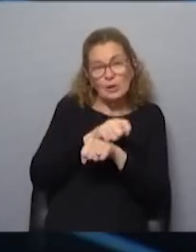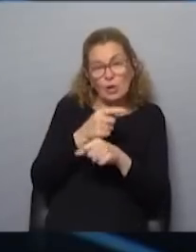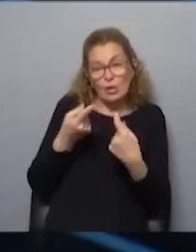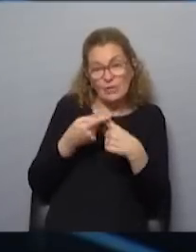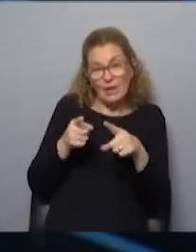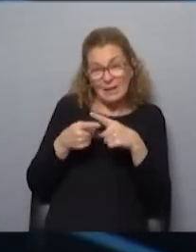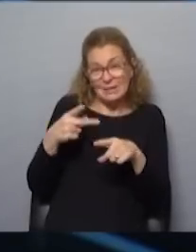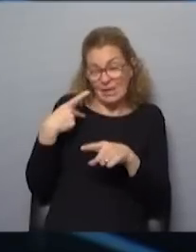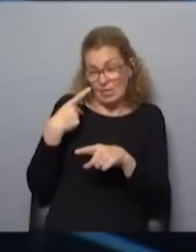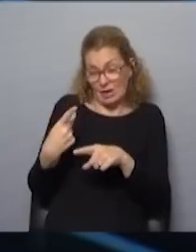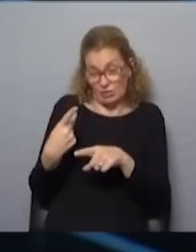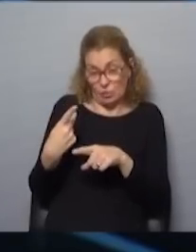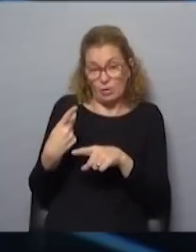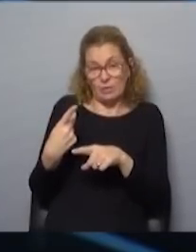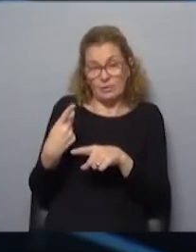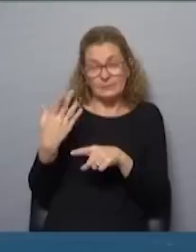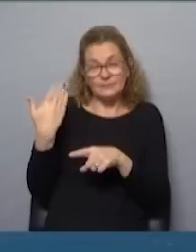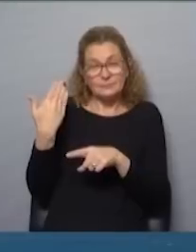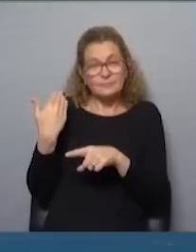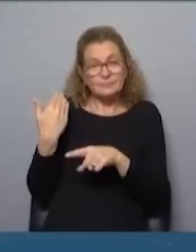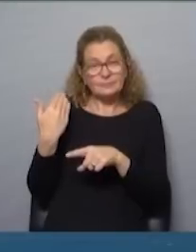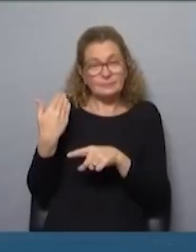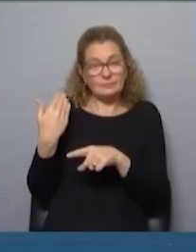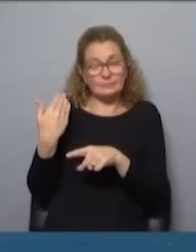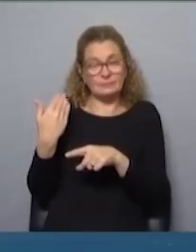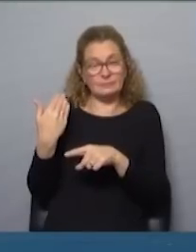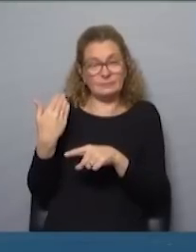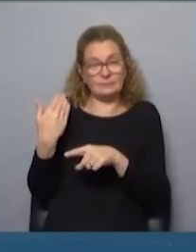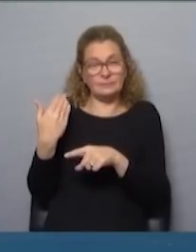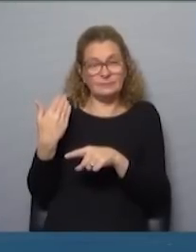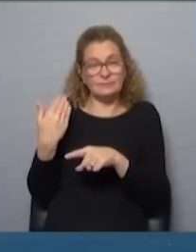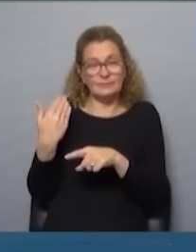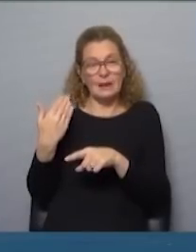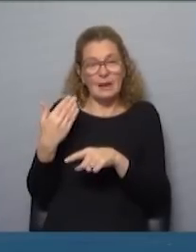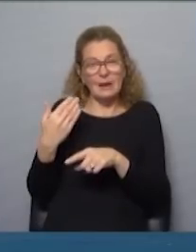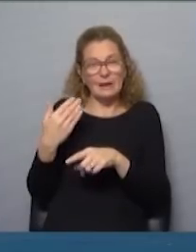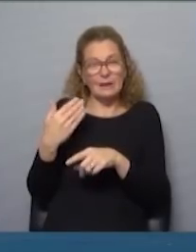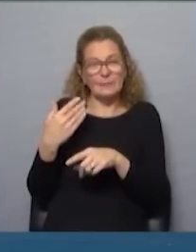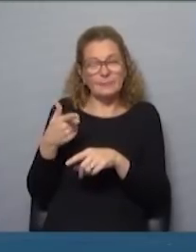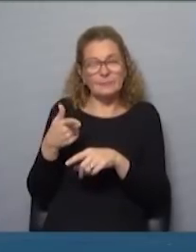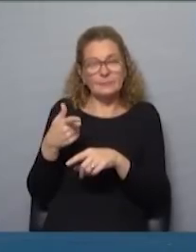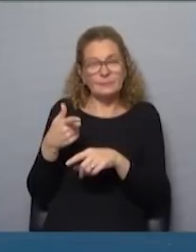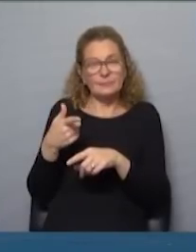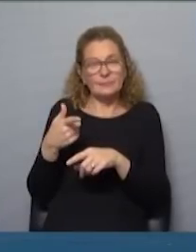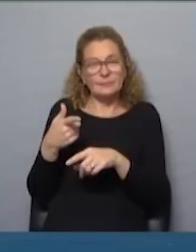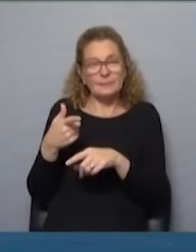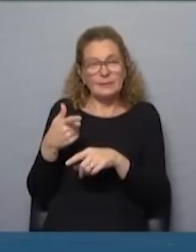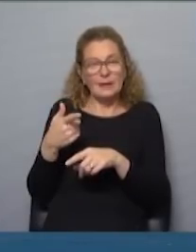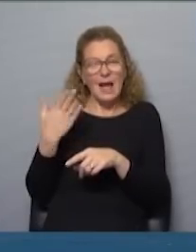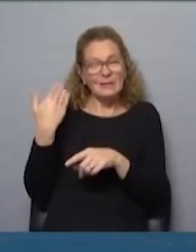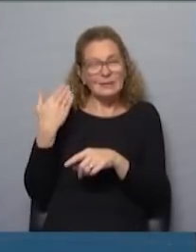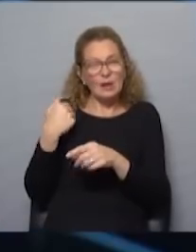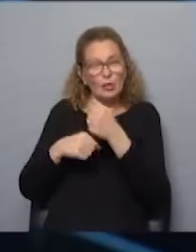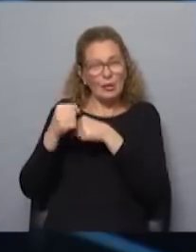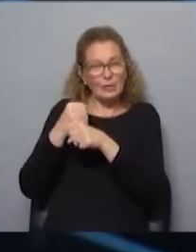directores por la oposición que tuvo el periodo anteriores durante el periodo